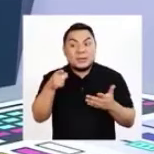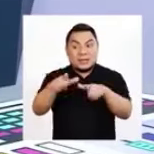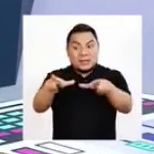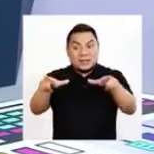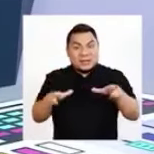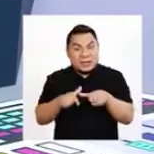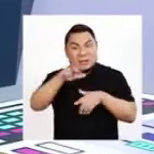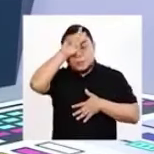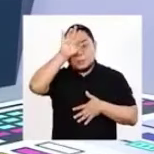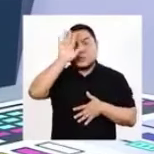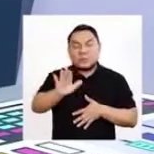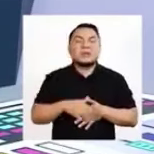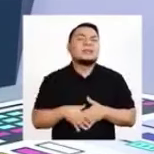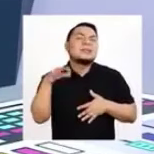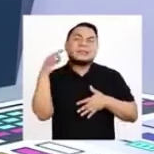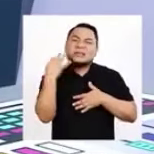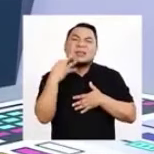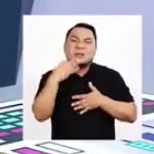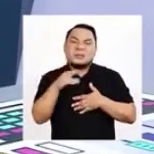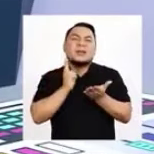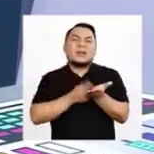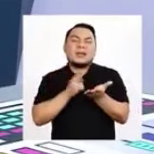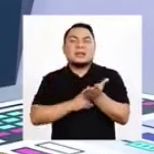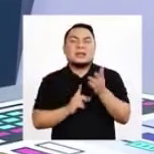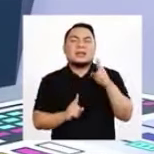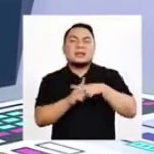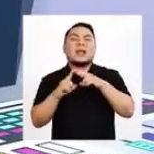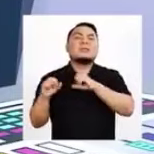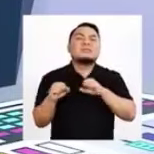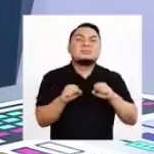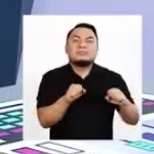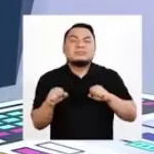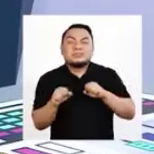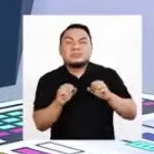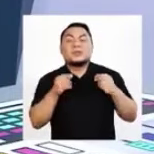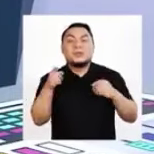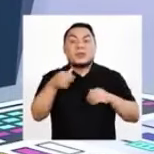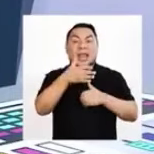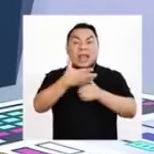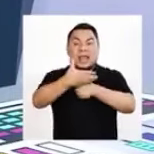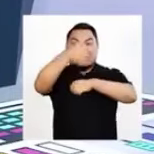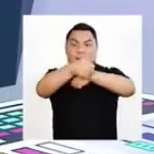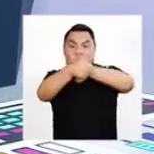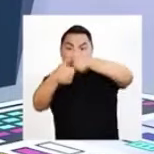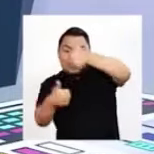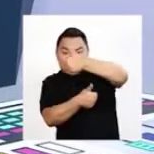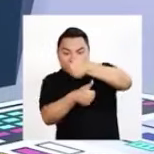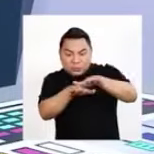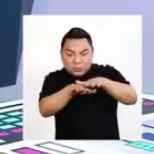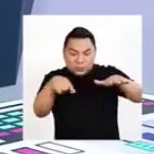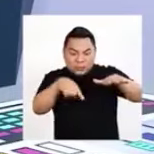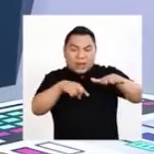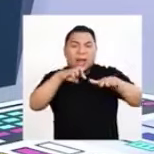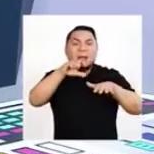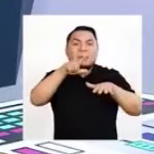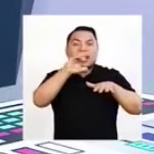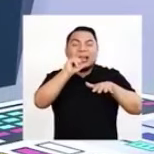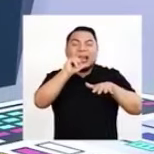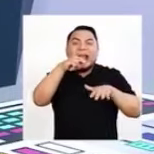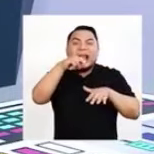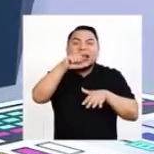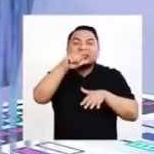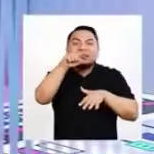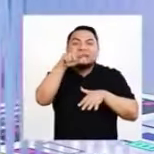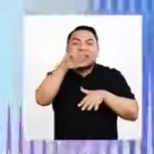ocurre es que en esa parte del Perú suelen ocurrir sismos porque bajo Ica se ubica la placa